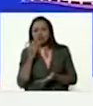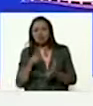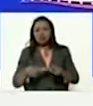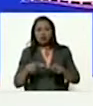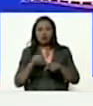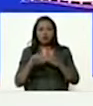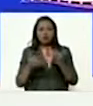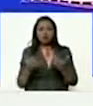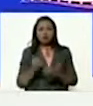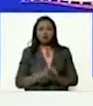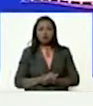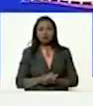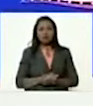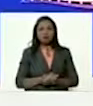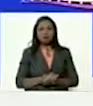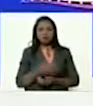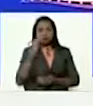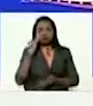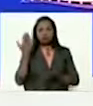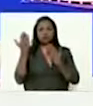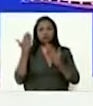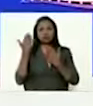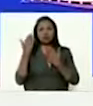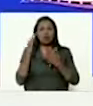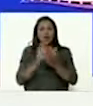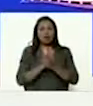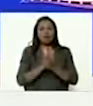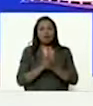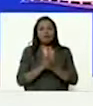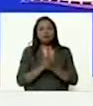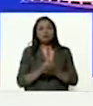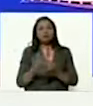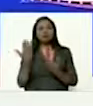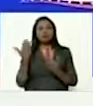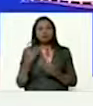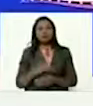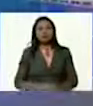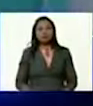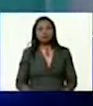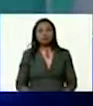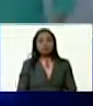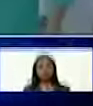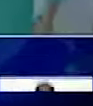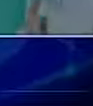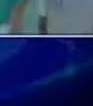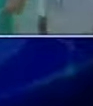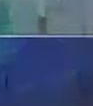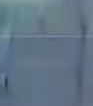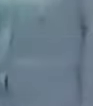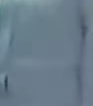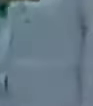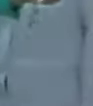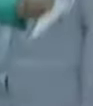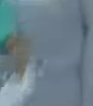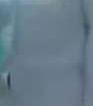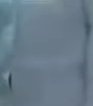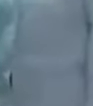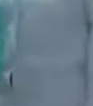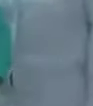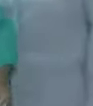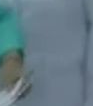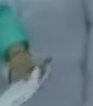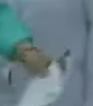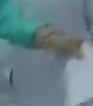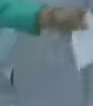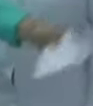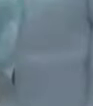parroquia Miguel Peña. Adelante, compañero Rafael Lacaba. Bueno, muchas gracias. Desde aquí,